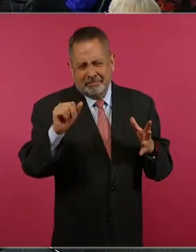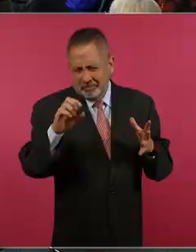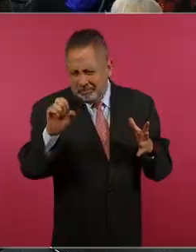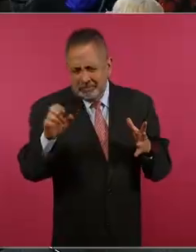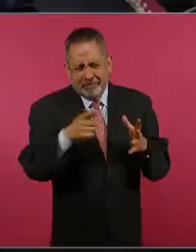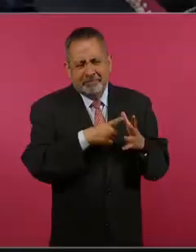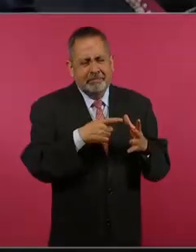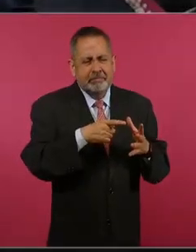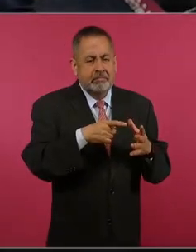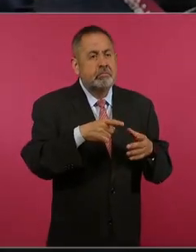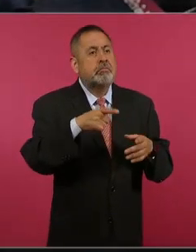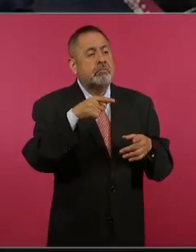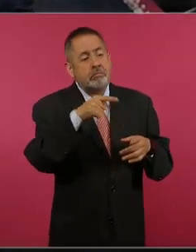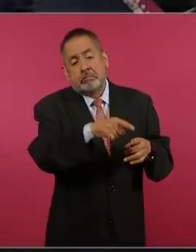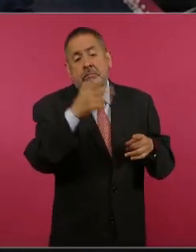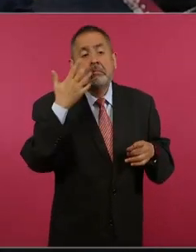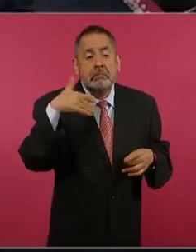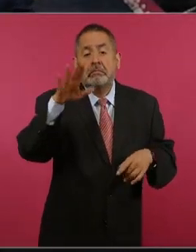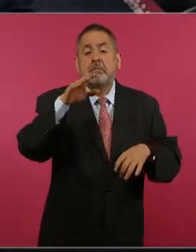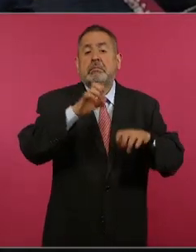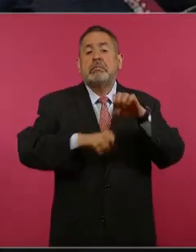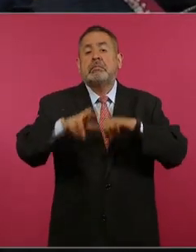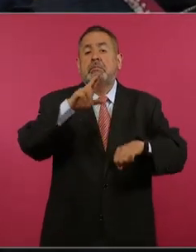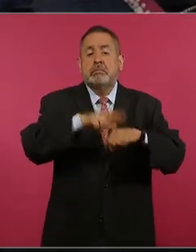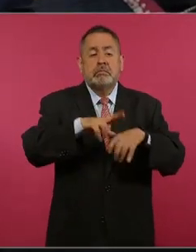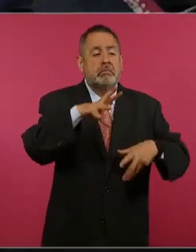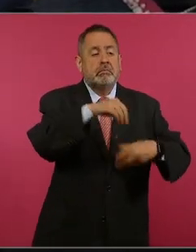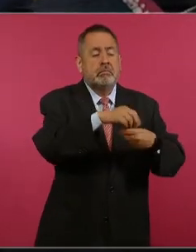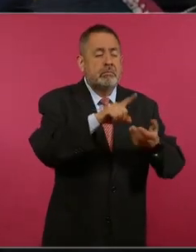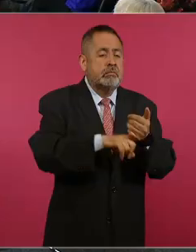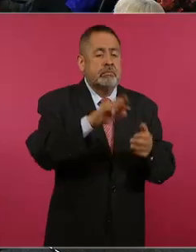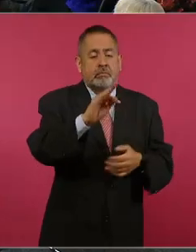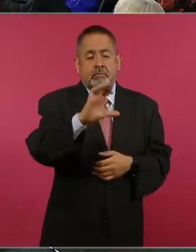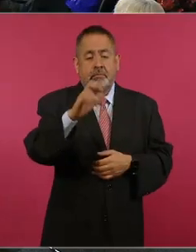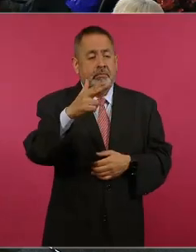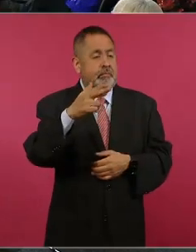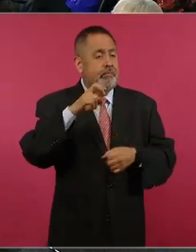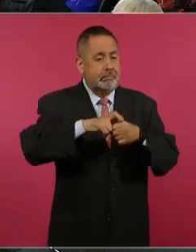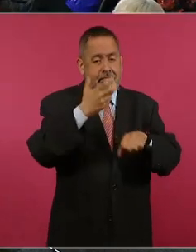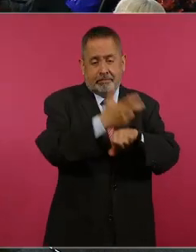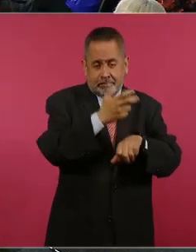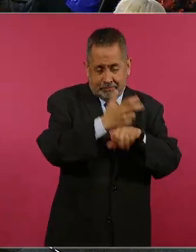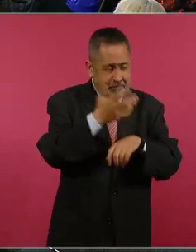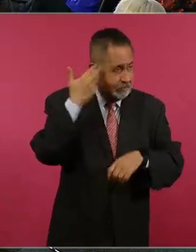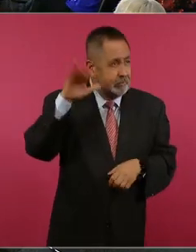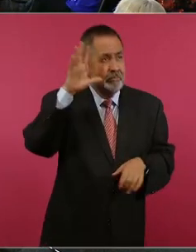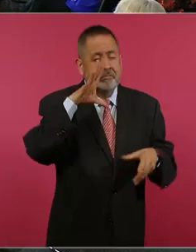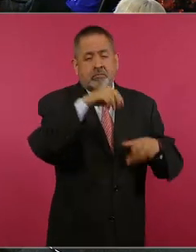y está el que fue embajador de Calderón en Estados Unidos,